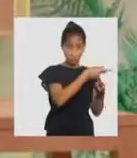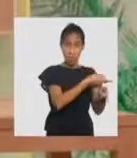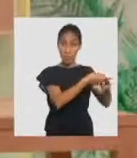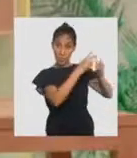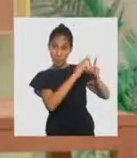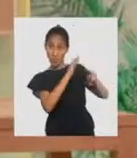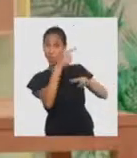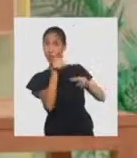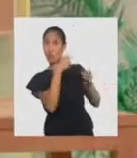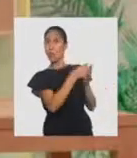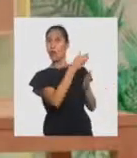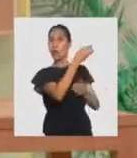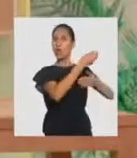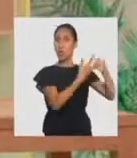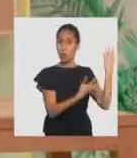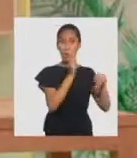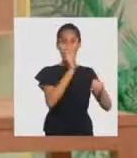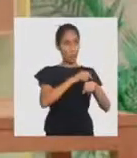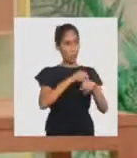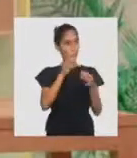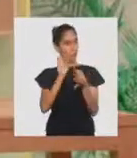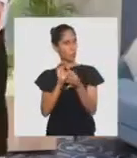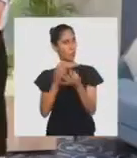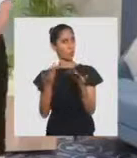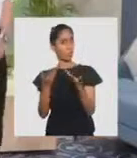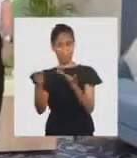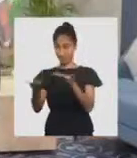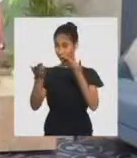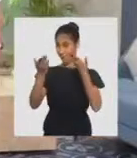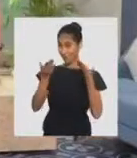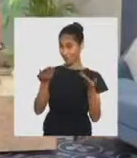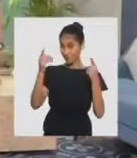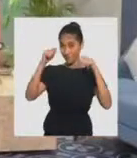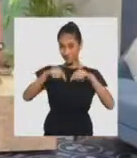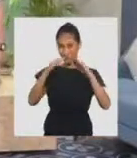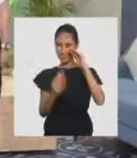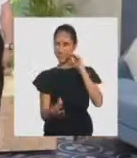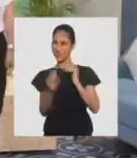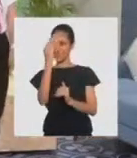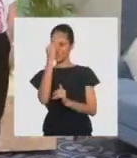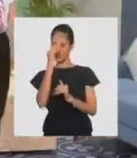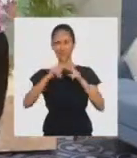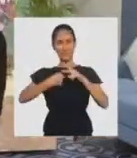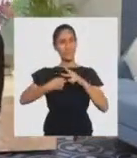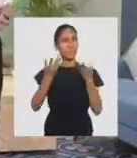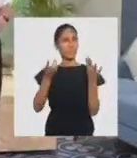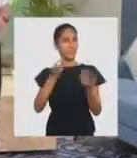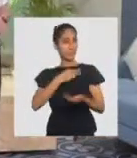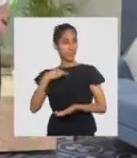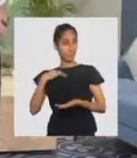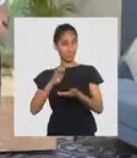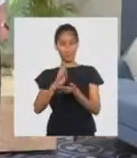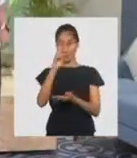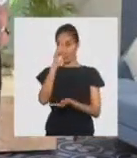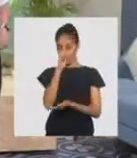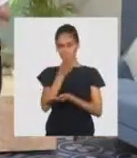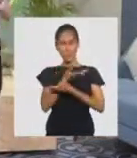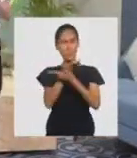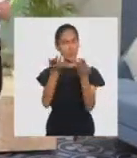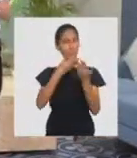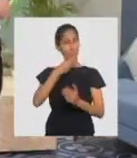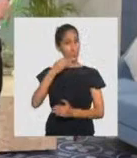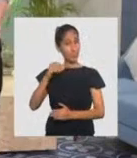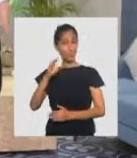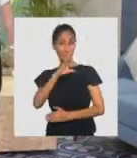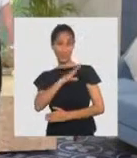las tasas de interés simple para un tiempo determinado. Bienvenidas y bienvenidos a Aprendo en Casa. Una iniciativa del Ministerio de Educación para